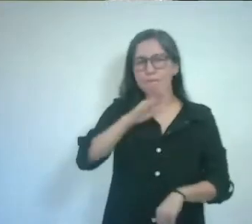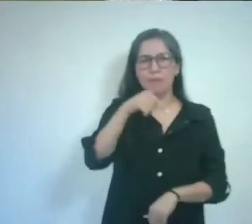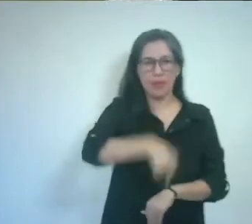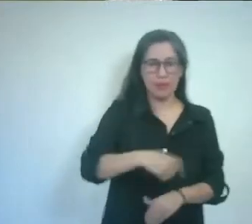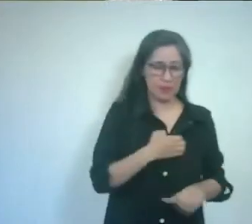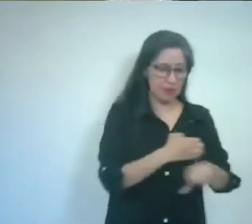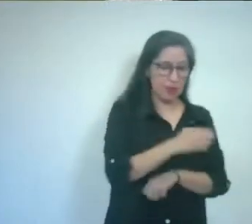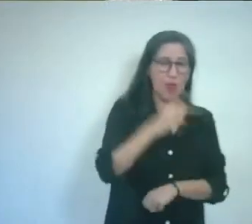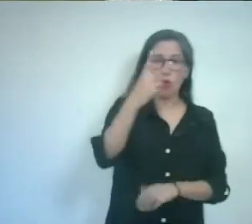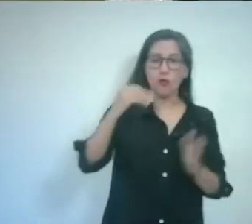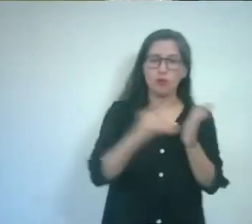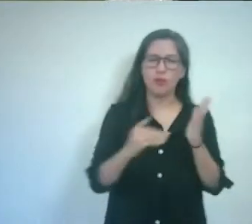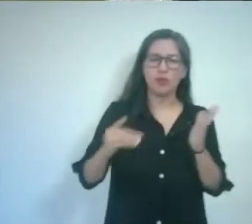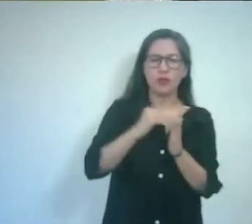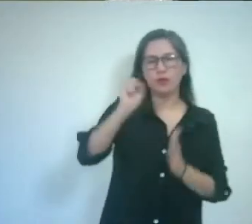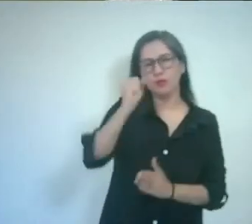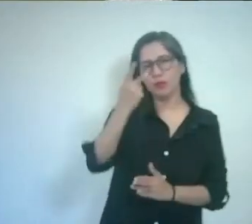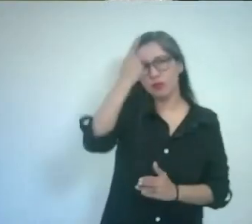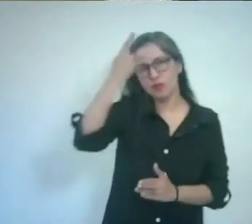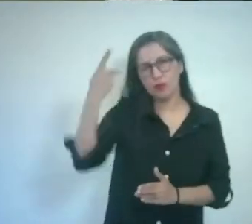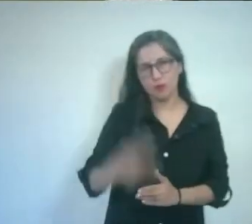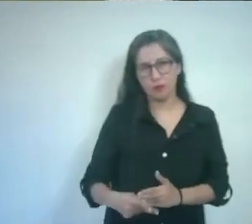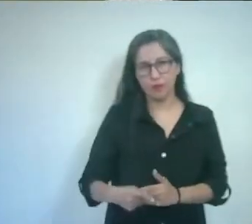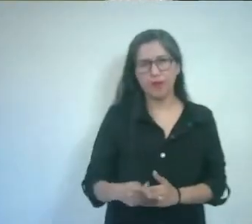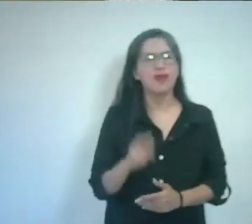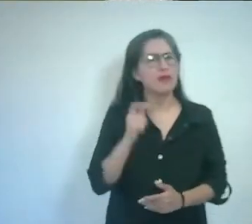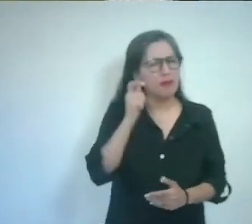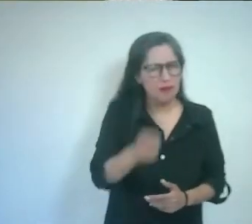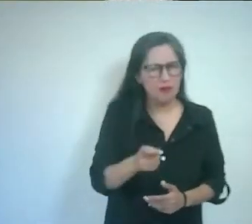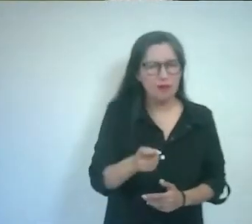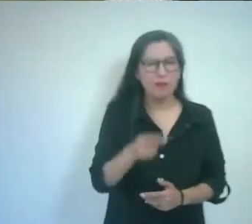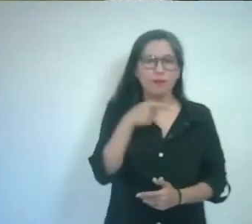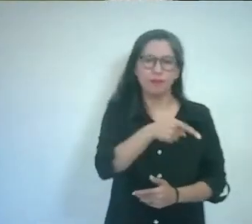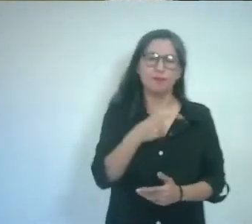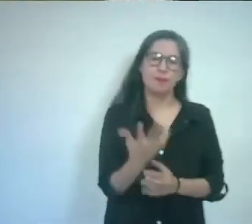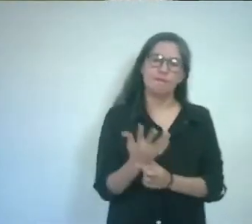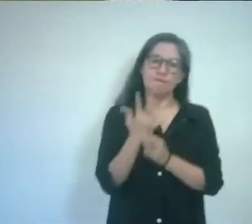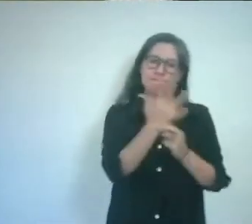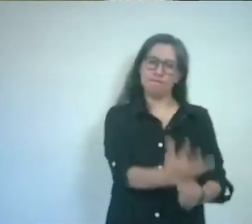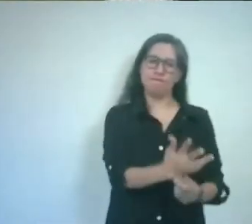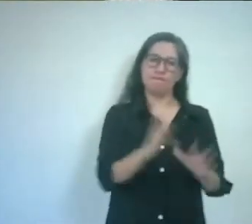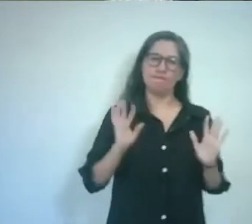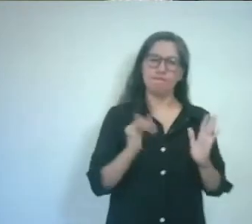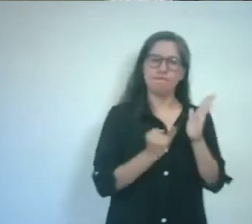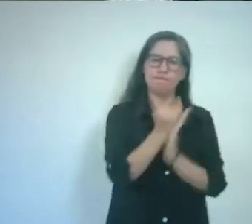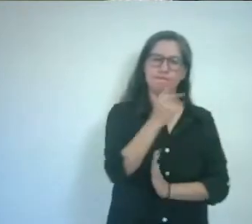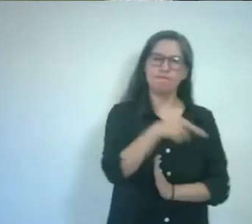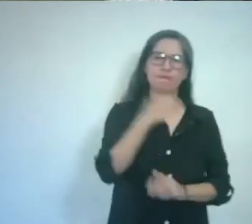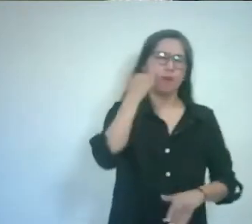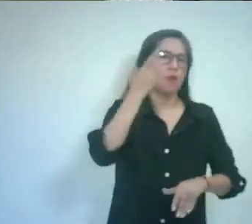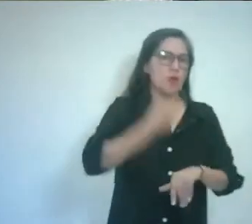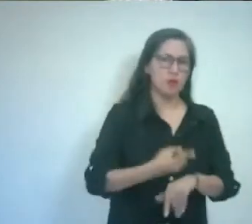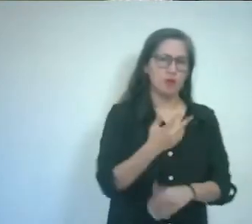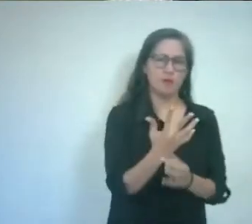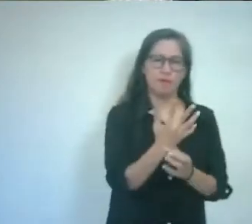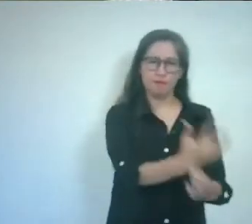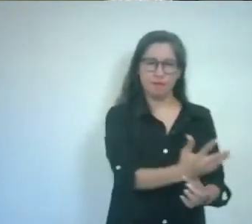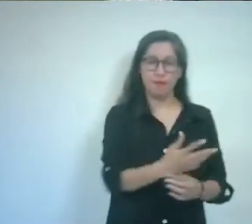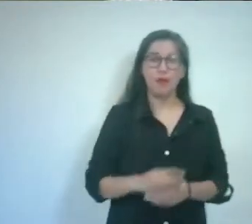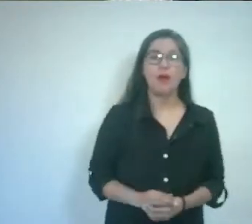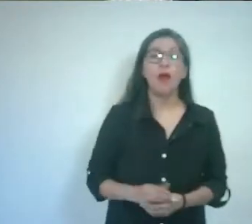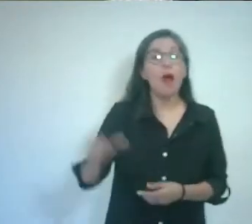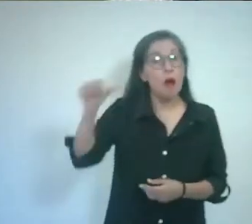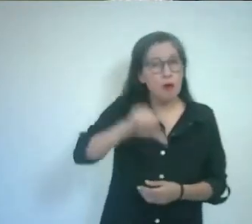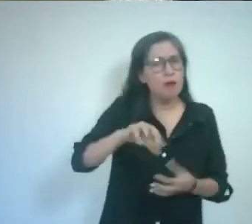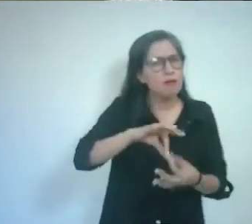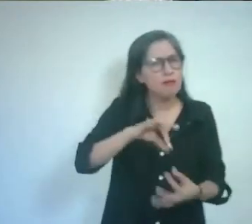2 millones de potosinas y potosinos, en quienes deberá recaer la última palabra y respetar su voluntad. El día de hoy